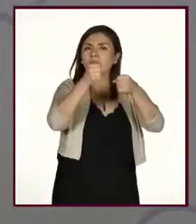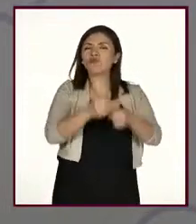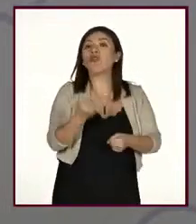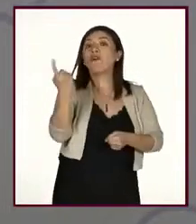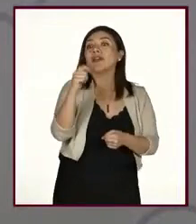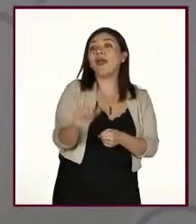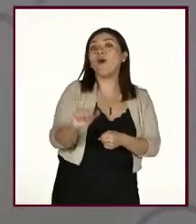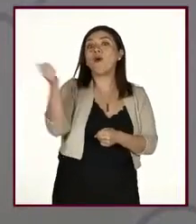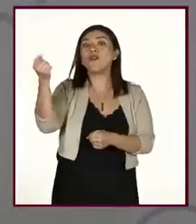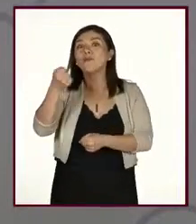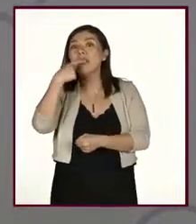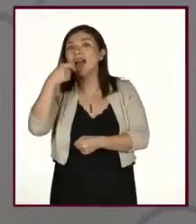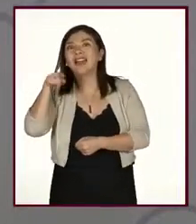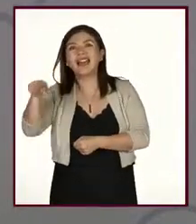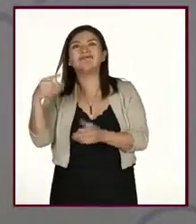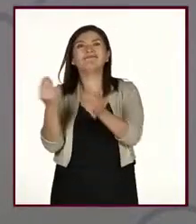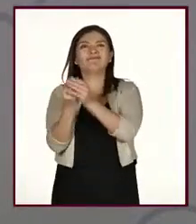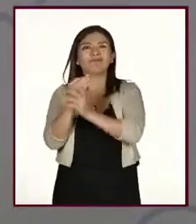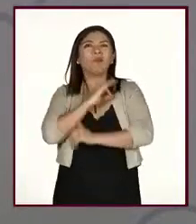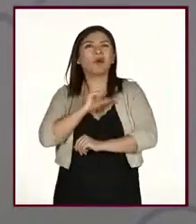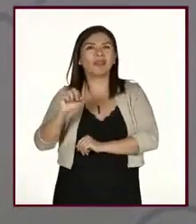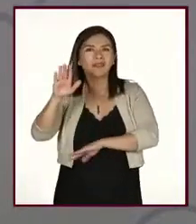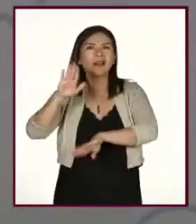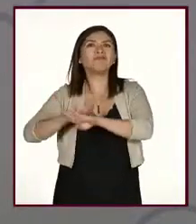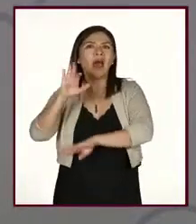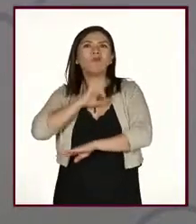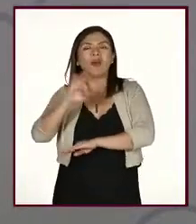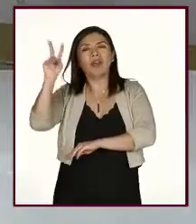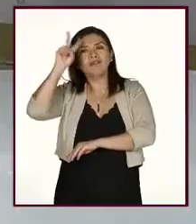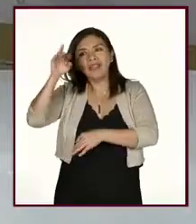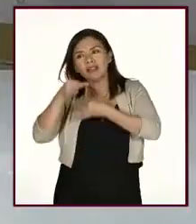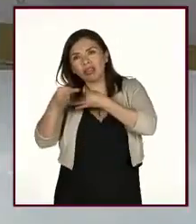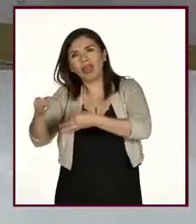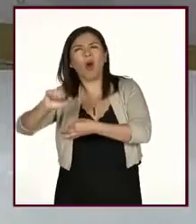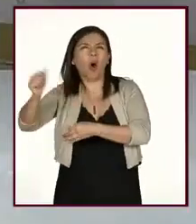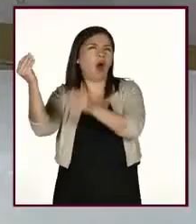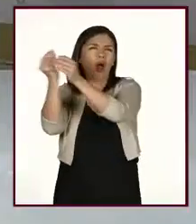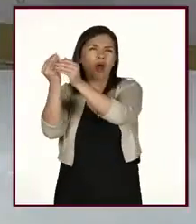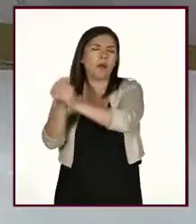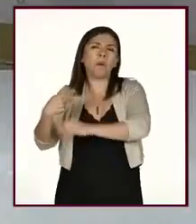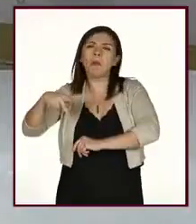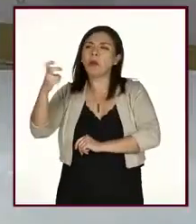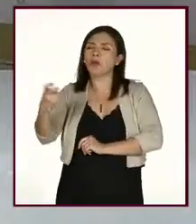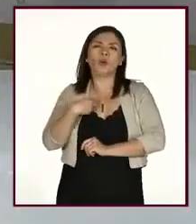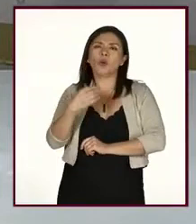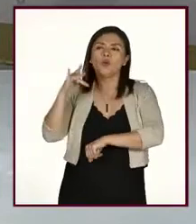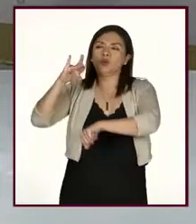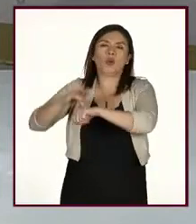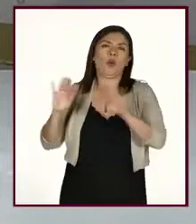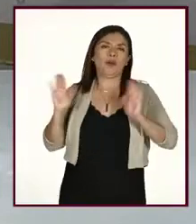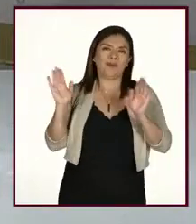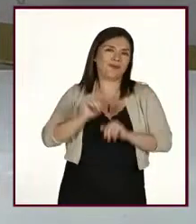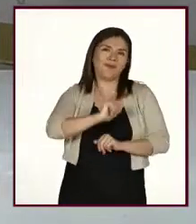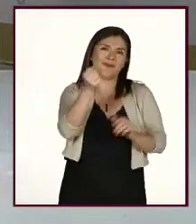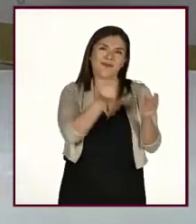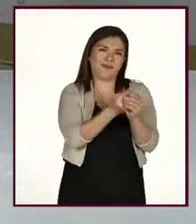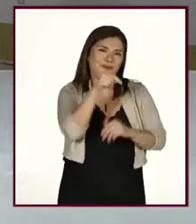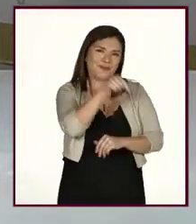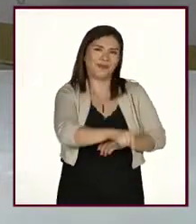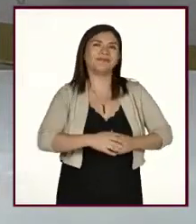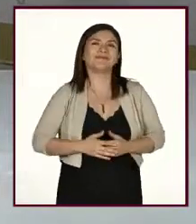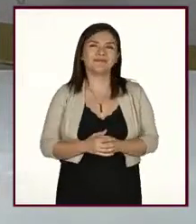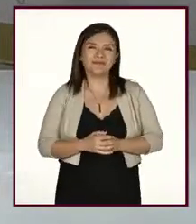otros antidepresivos que pueden tener mayor potencial de efectos adversos, pero pues generalmente ya no los usamos, ¿sí?